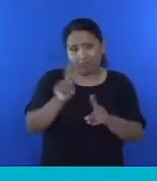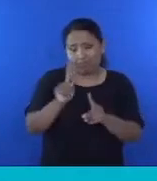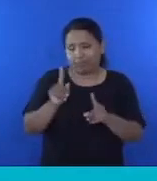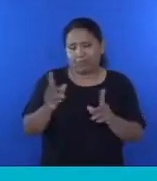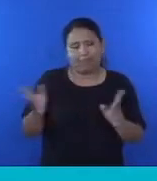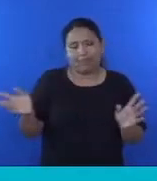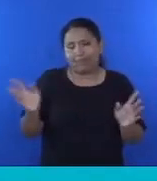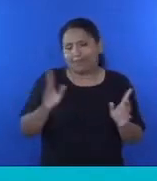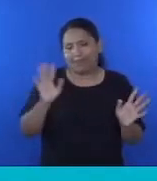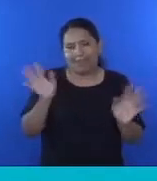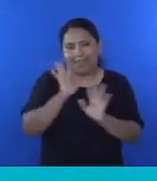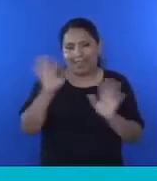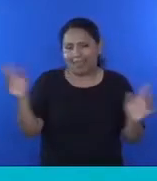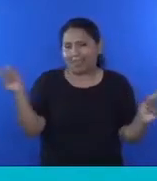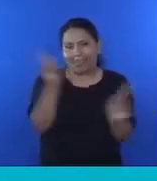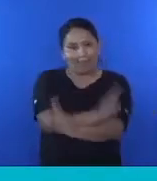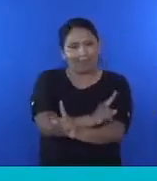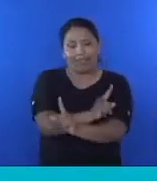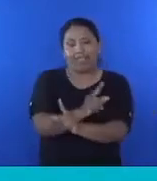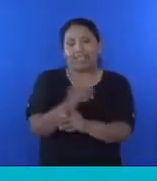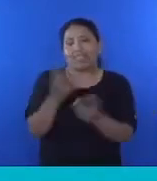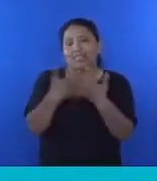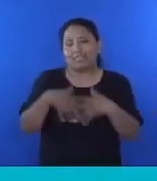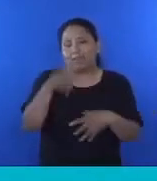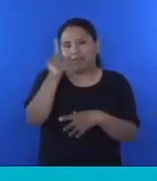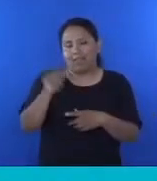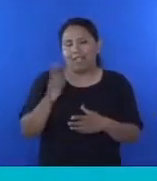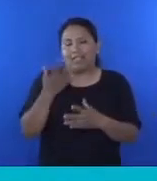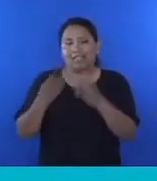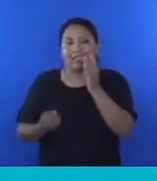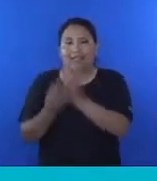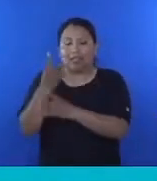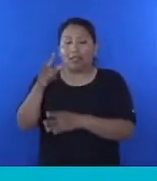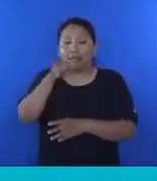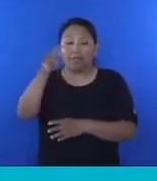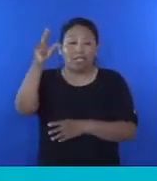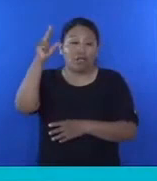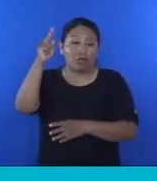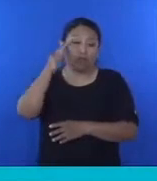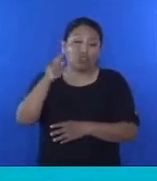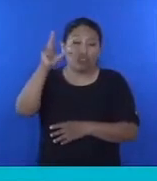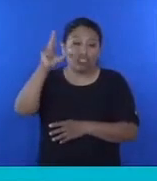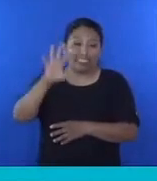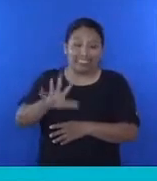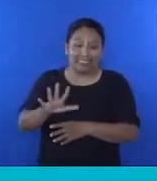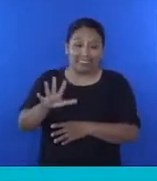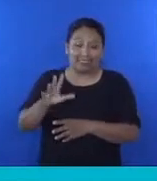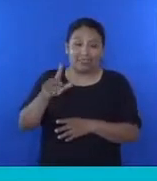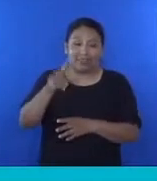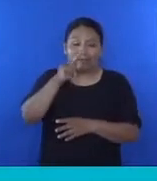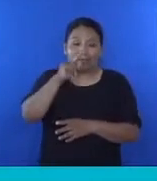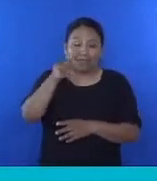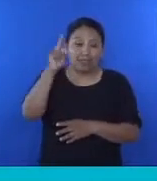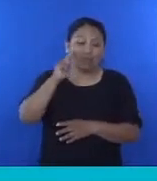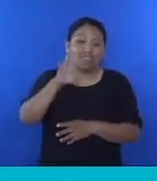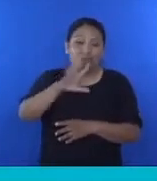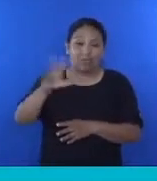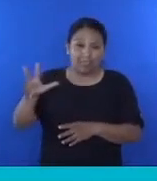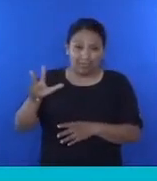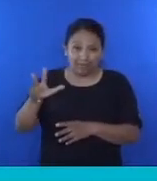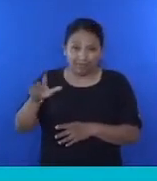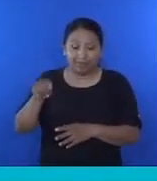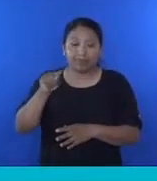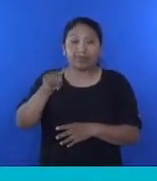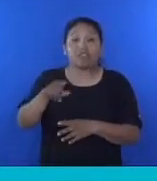a la inversa del sistema federal que crearon nuestros constituyentes en 1853 y ratificaron en 1860. Entonces,